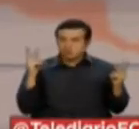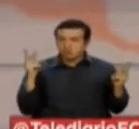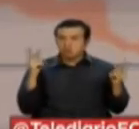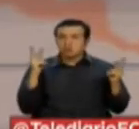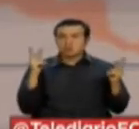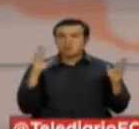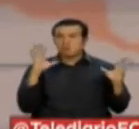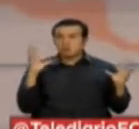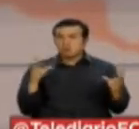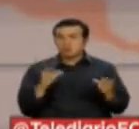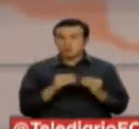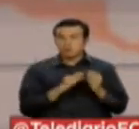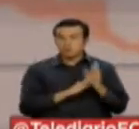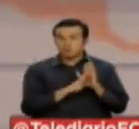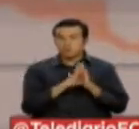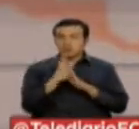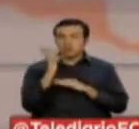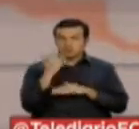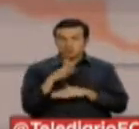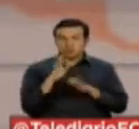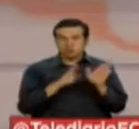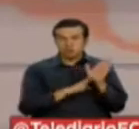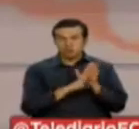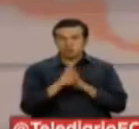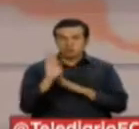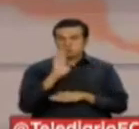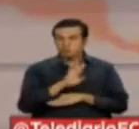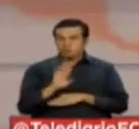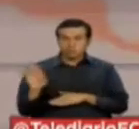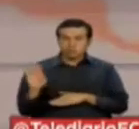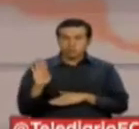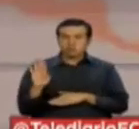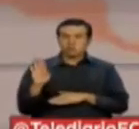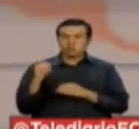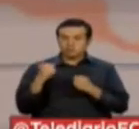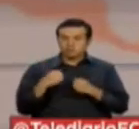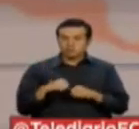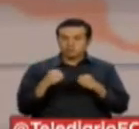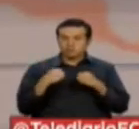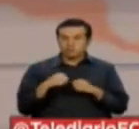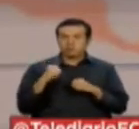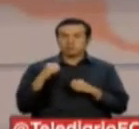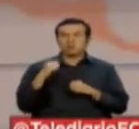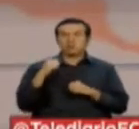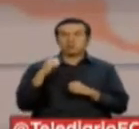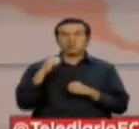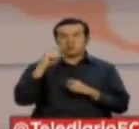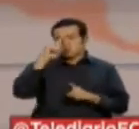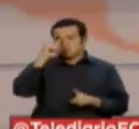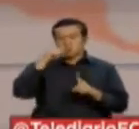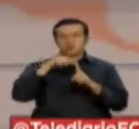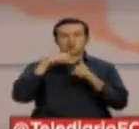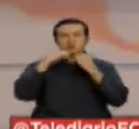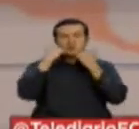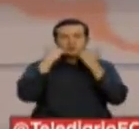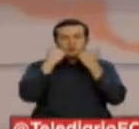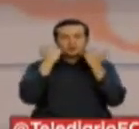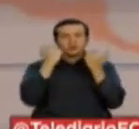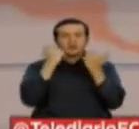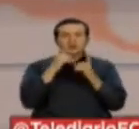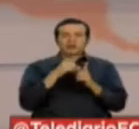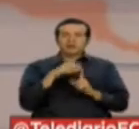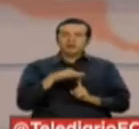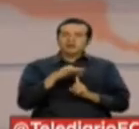esos recursos fiscales que, bueno, de hecho ya están señalados para la operación, por ejemplo, de Misión Ternura, porque se trata de una prioridad.